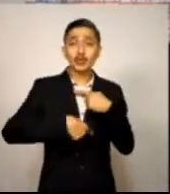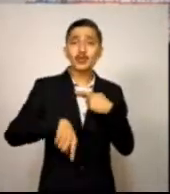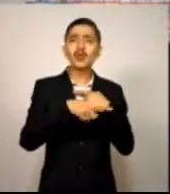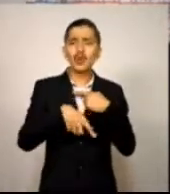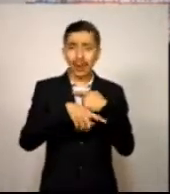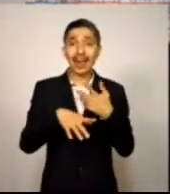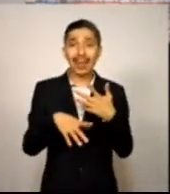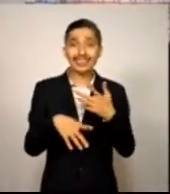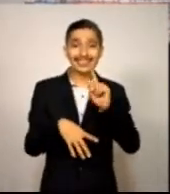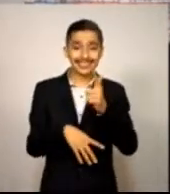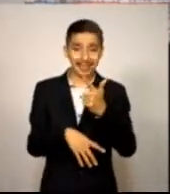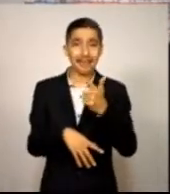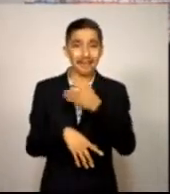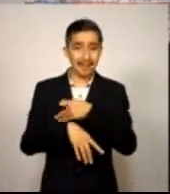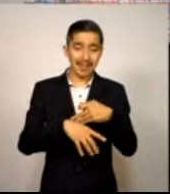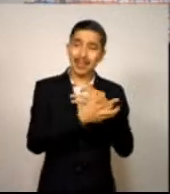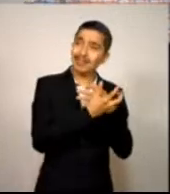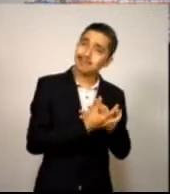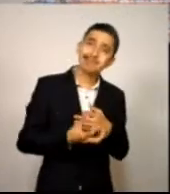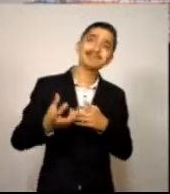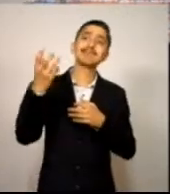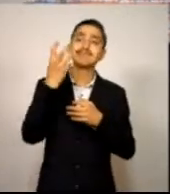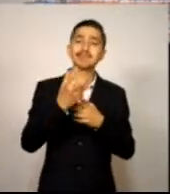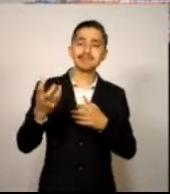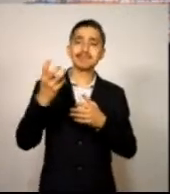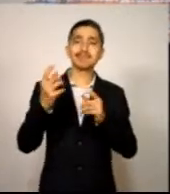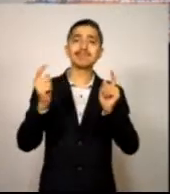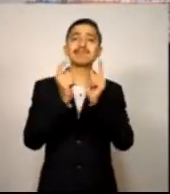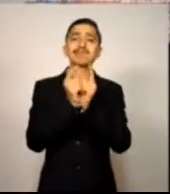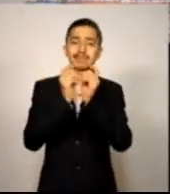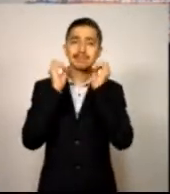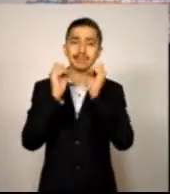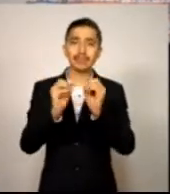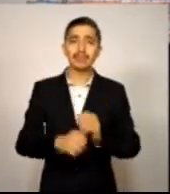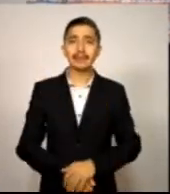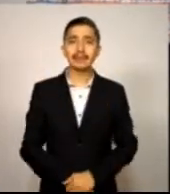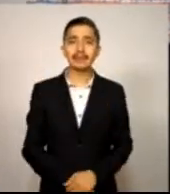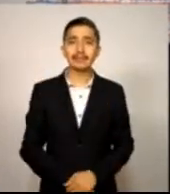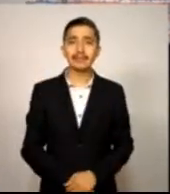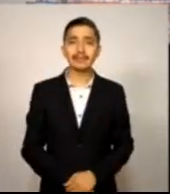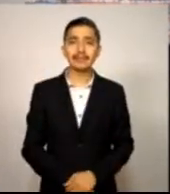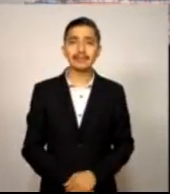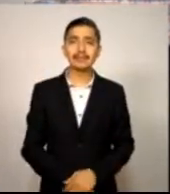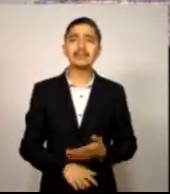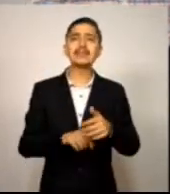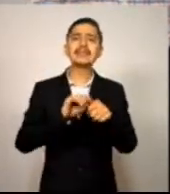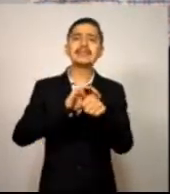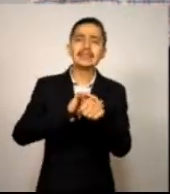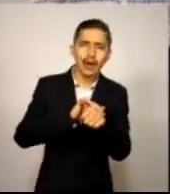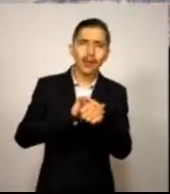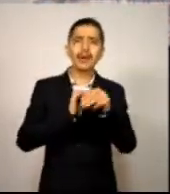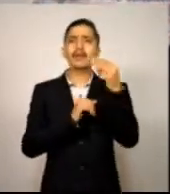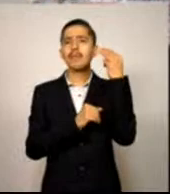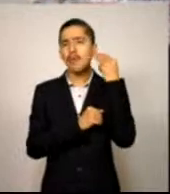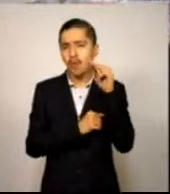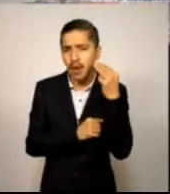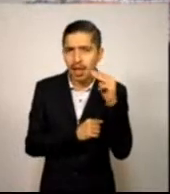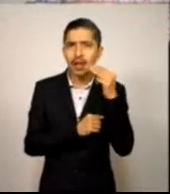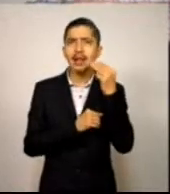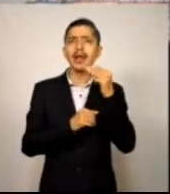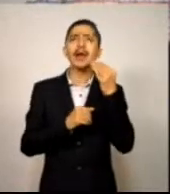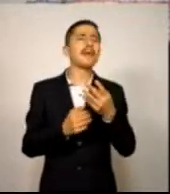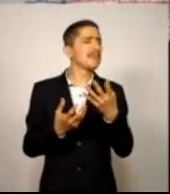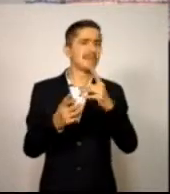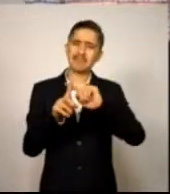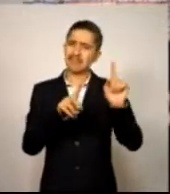provenientes de los municipios de pajacuarán sahuayo morelia y zinapécuaro cuáles serán